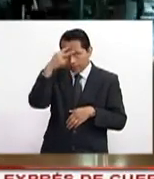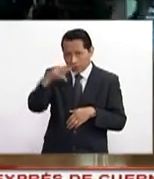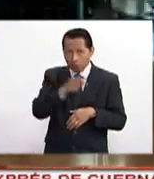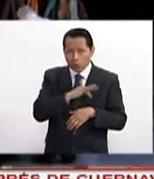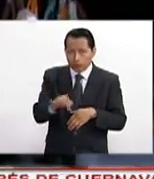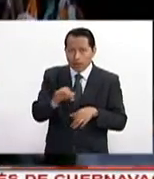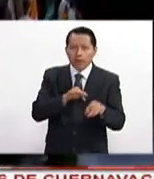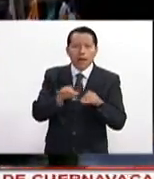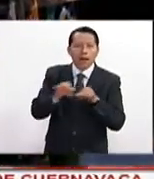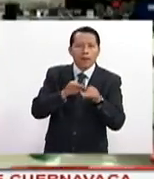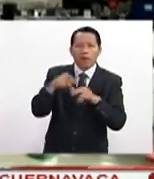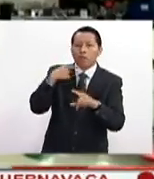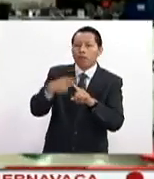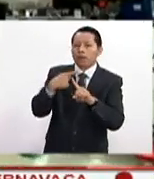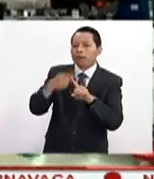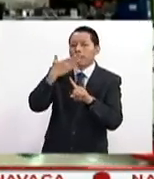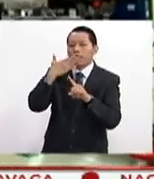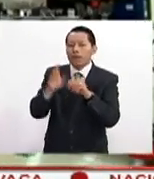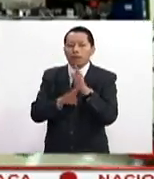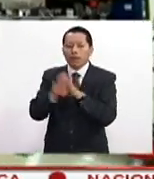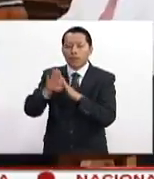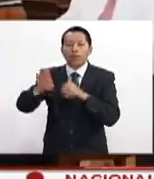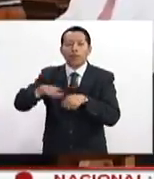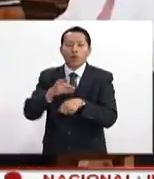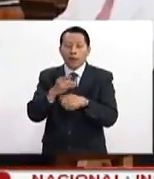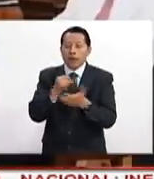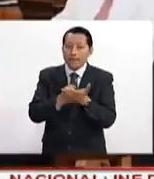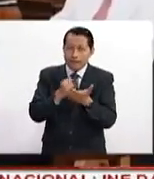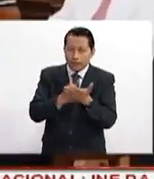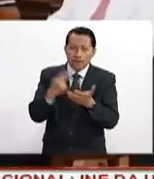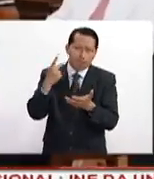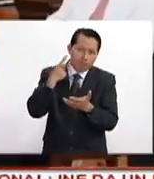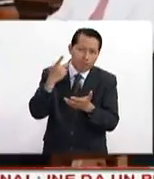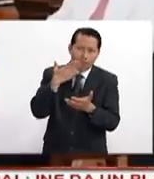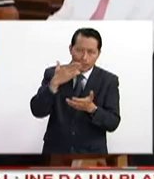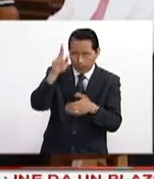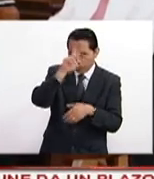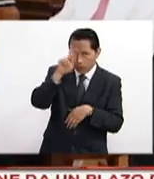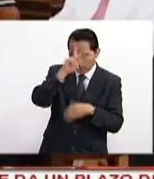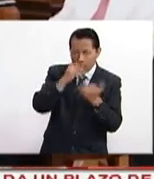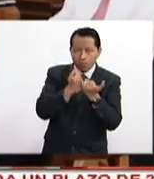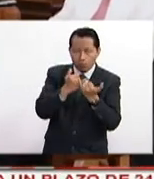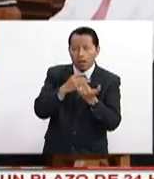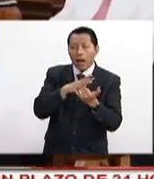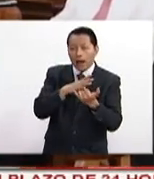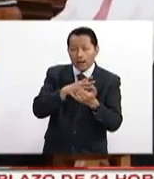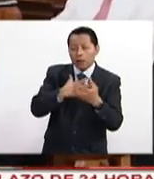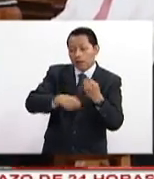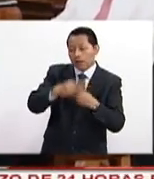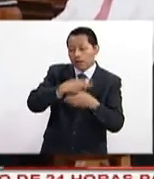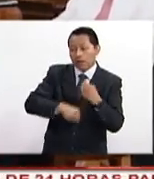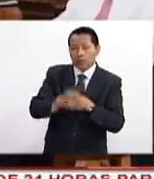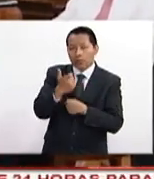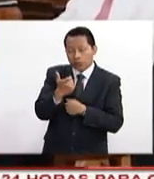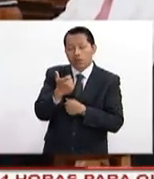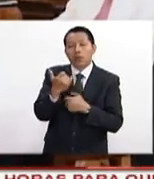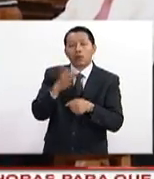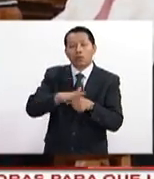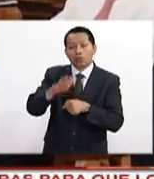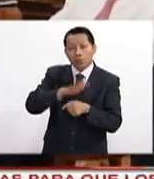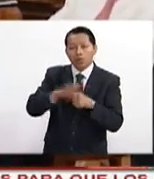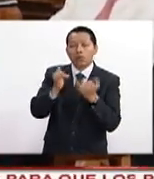un desempeño positivo gracias a una política fiscal prudente, una política monetaria autónoma y una amplia agenda de